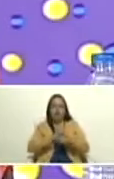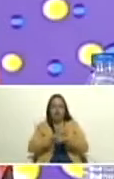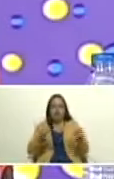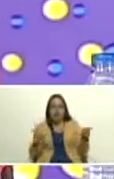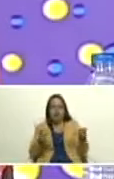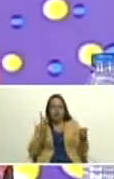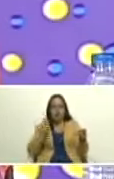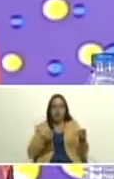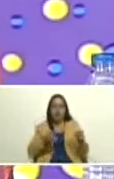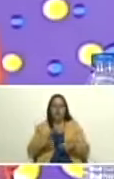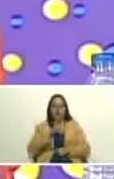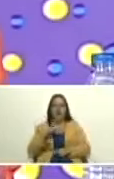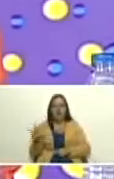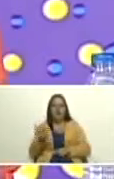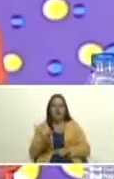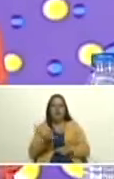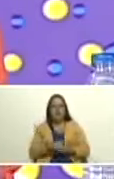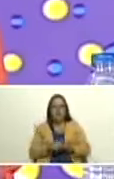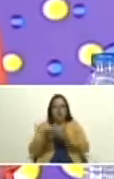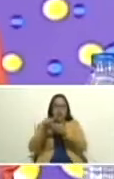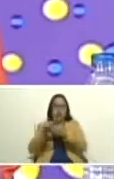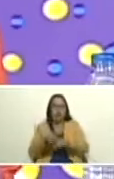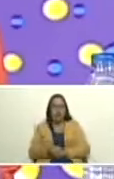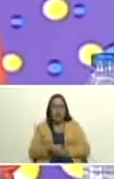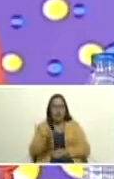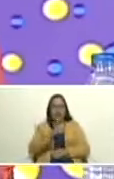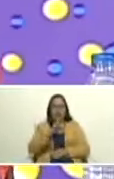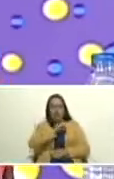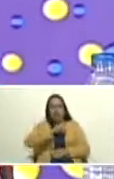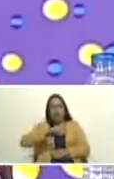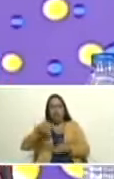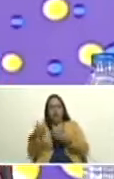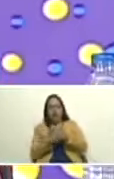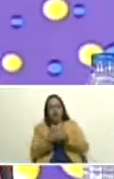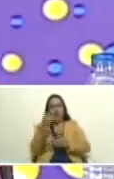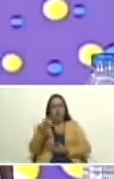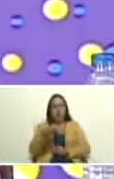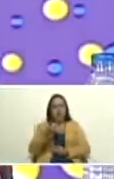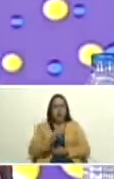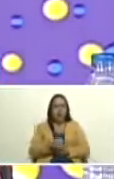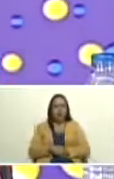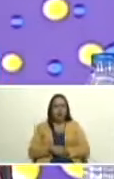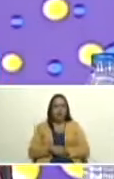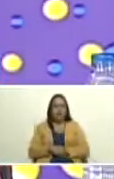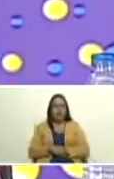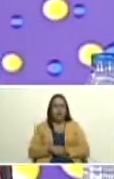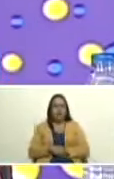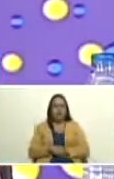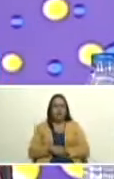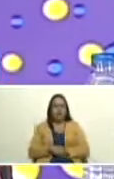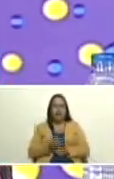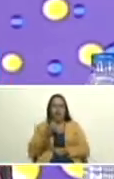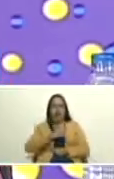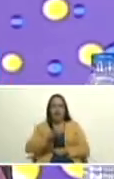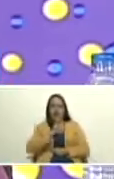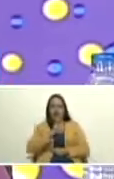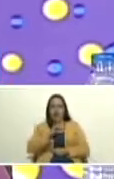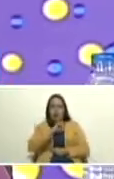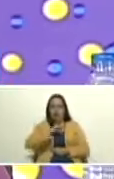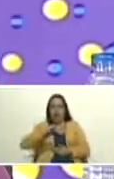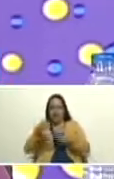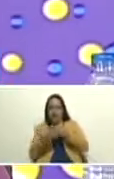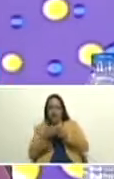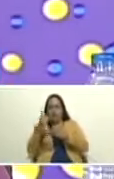el Banco de Venezuela líder, la banca privada también está el día de hoy, y por eso hay representantes de bancos privados, están entregando